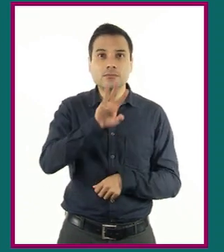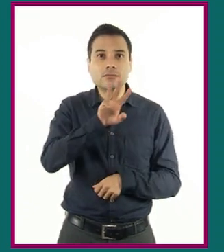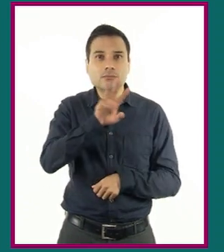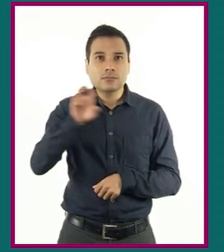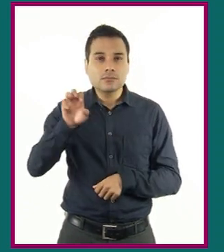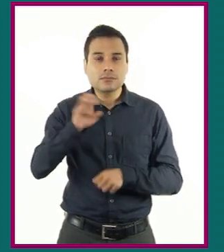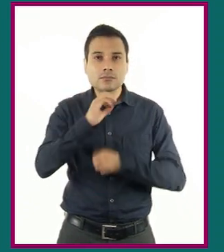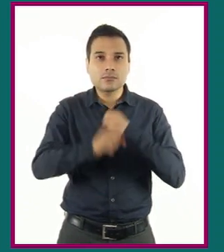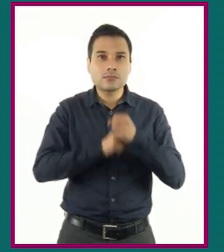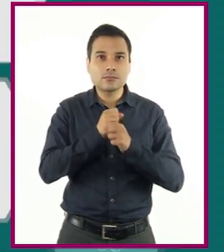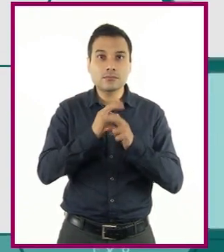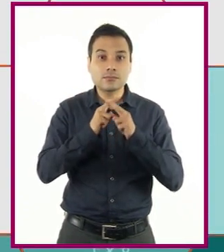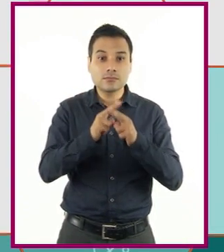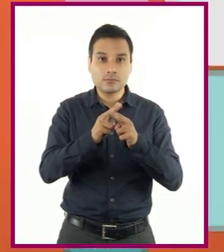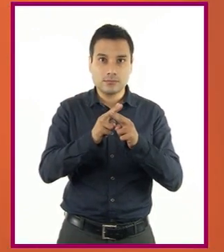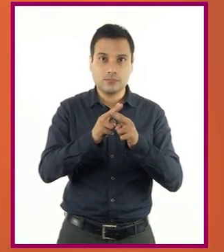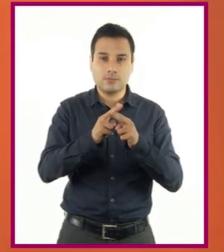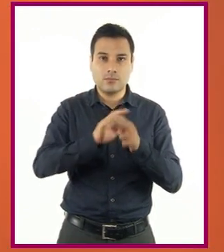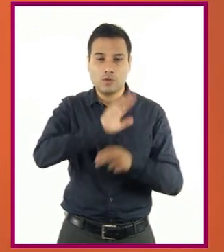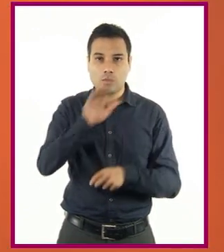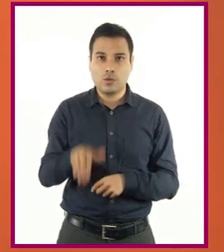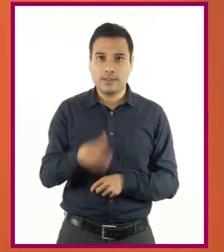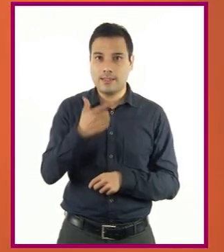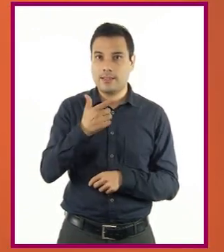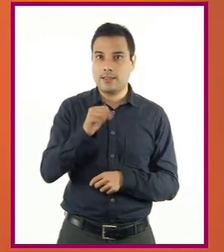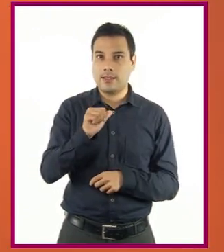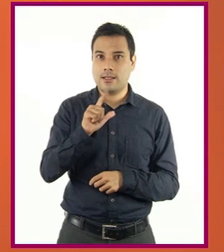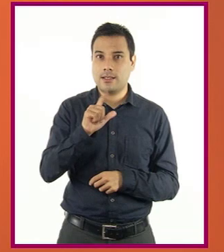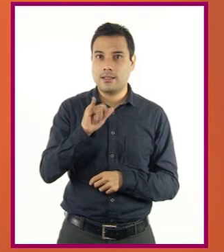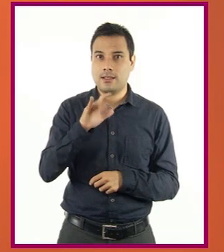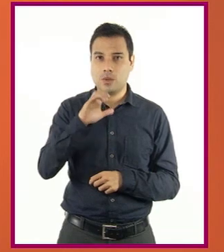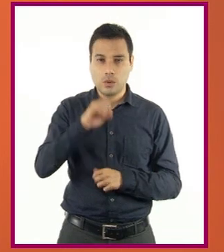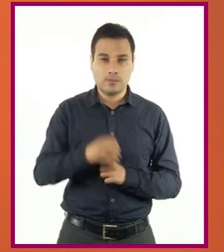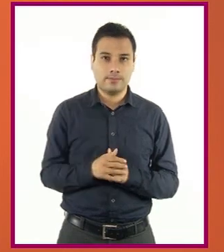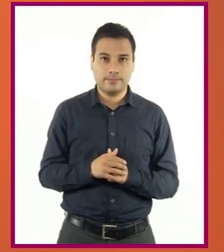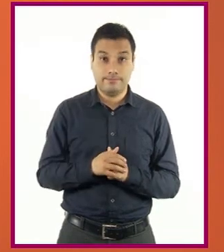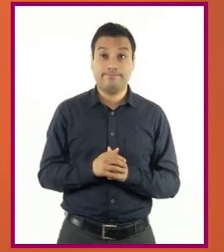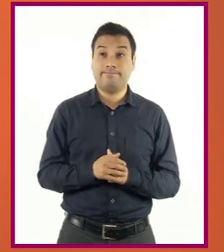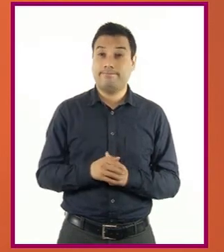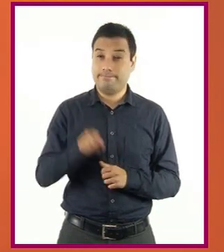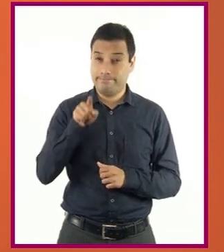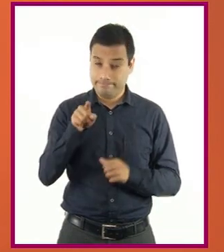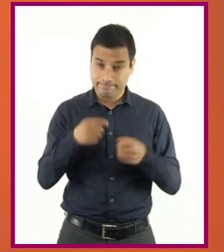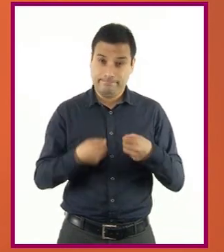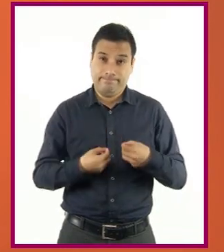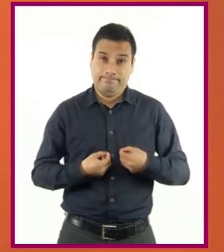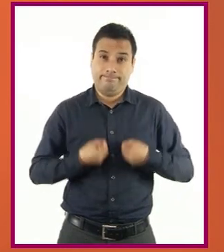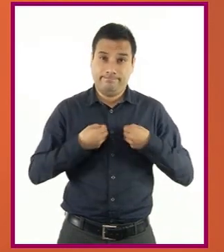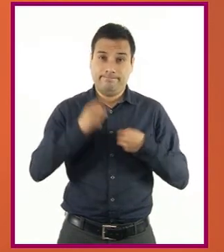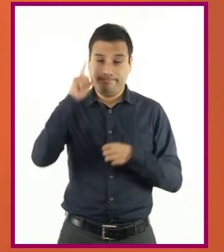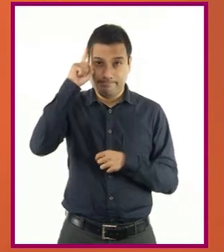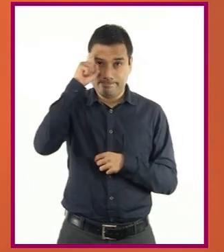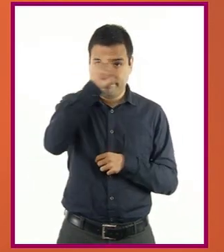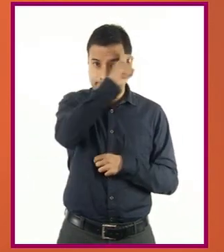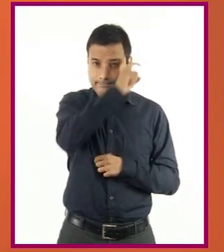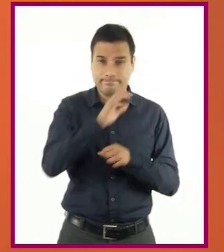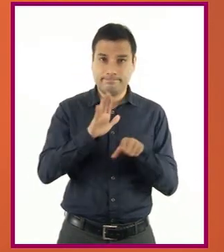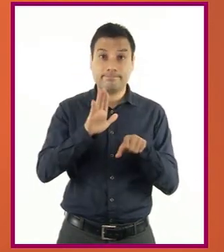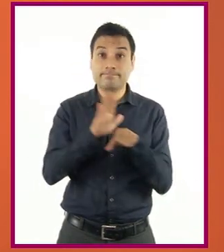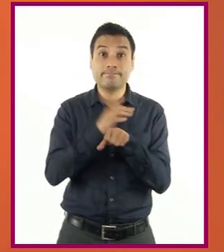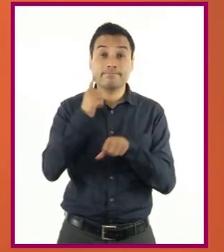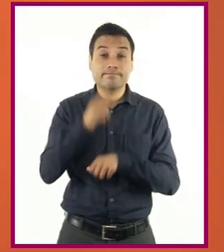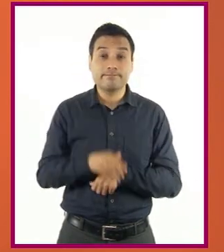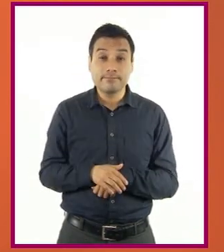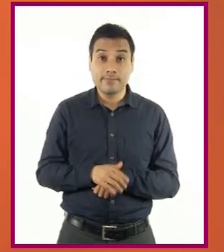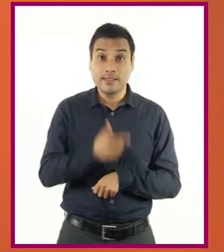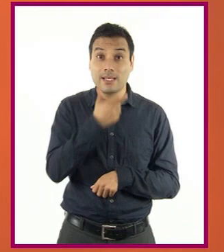de la muerte de Galileo. Le tocó nacer en circunstancias difíciles, derivadas de la participación de Inglaterra en